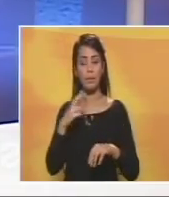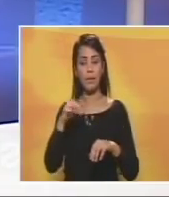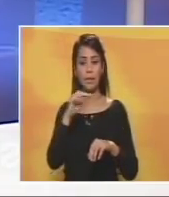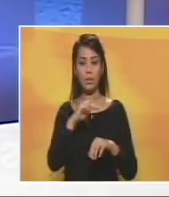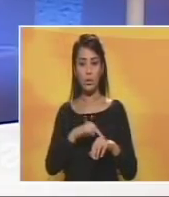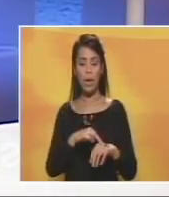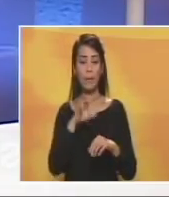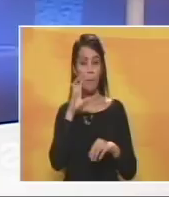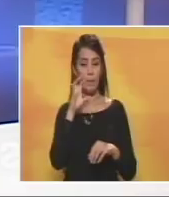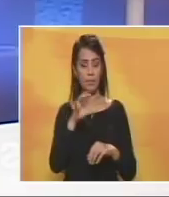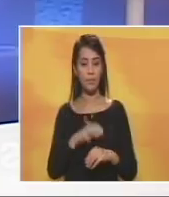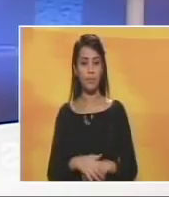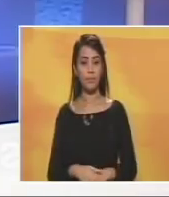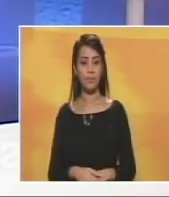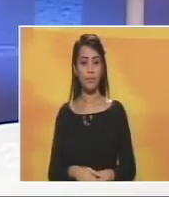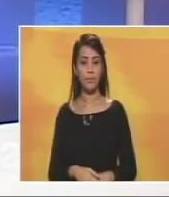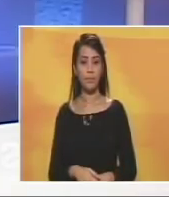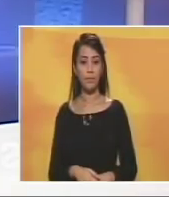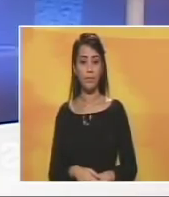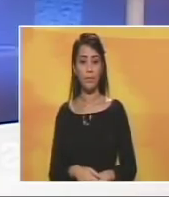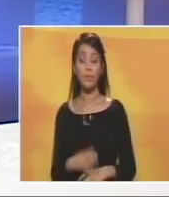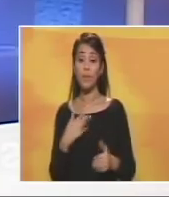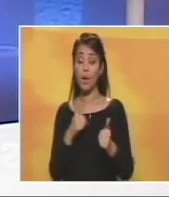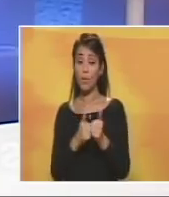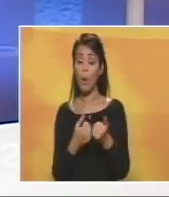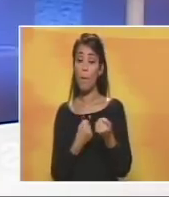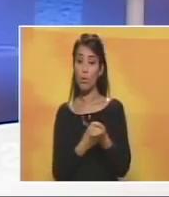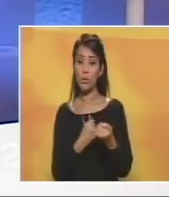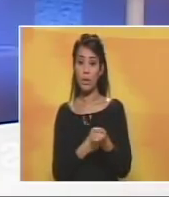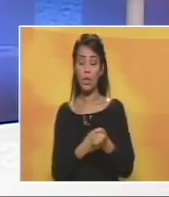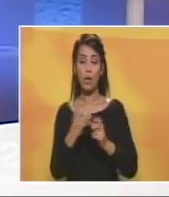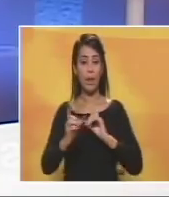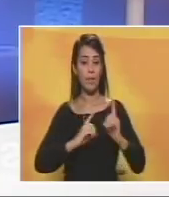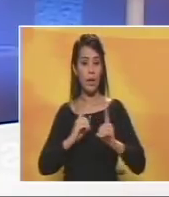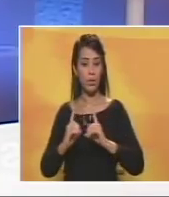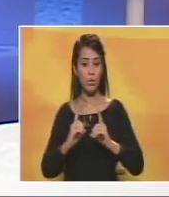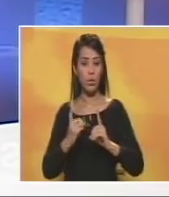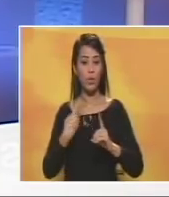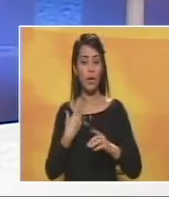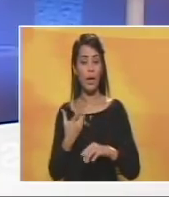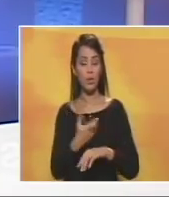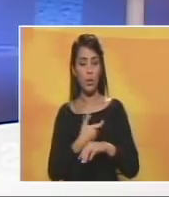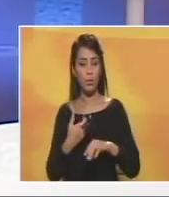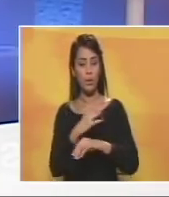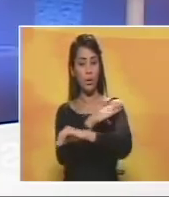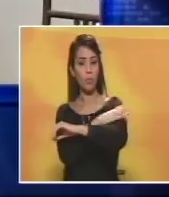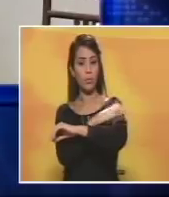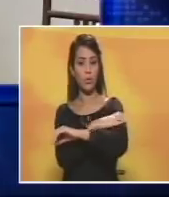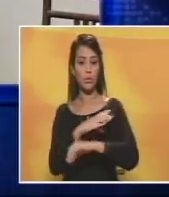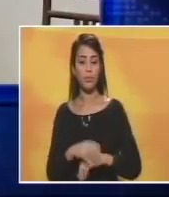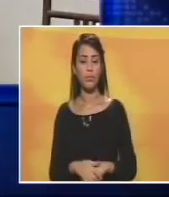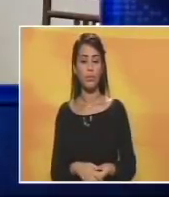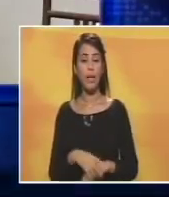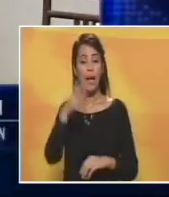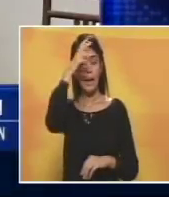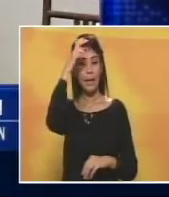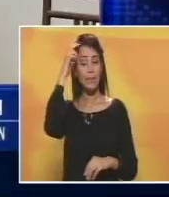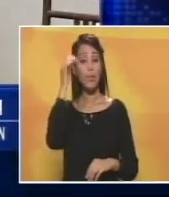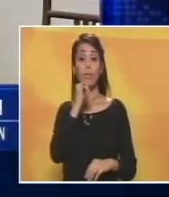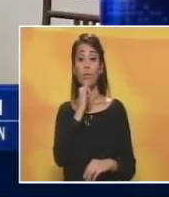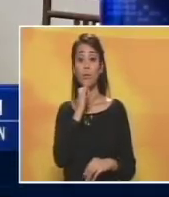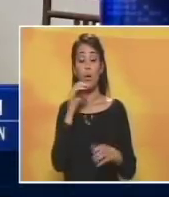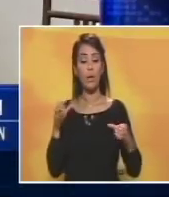de ese país, Melvin Bouba, quien respaldaron el diálogo que sostuvieron el gobierno con la oposición. El canciller dijo que la reunión